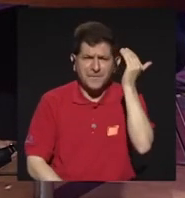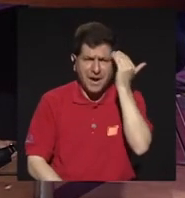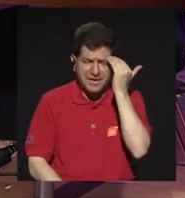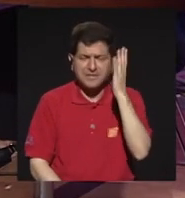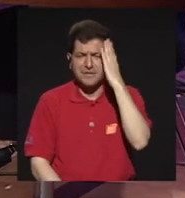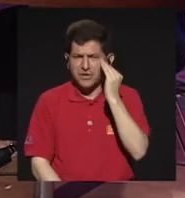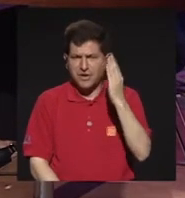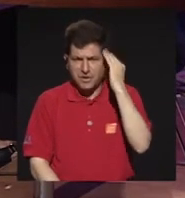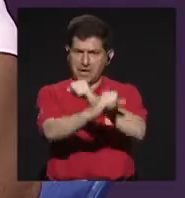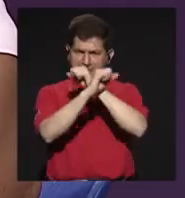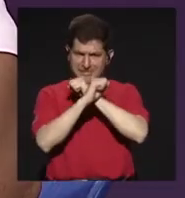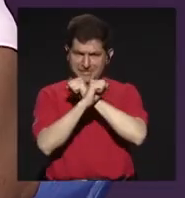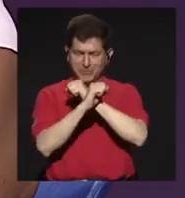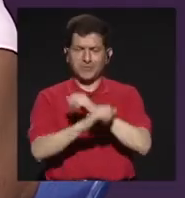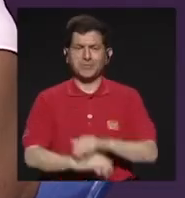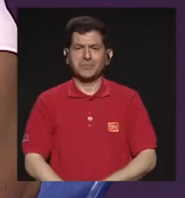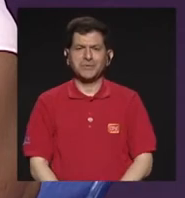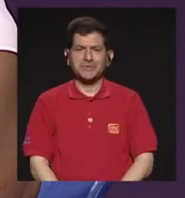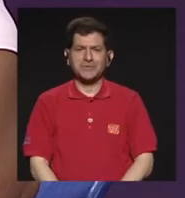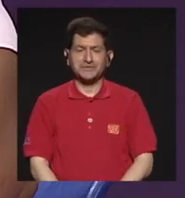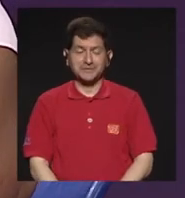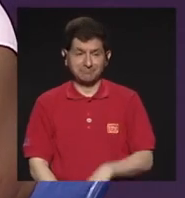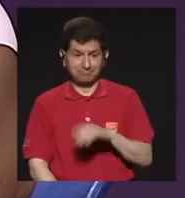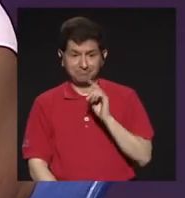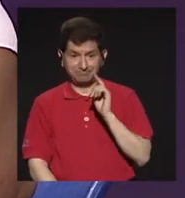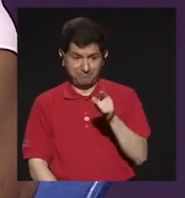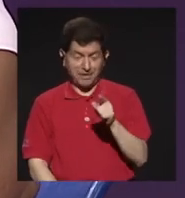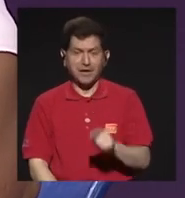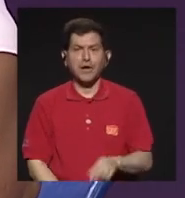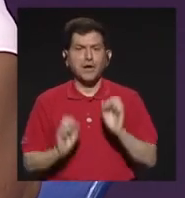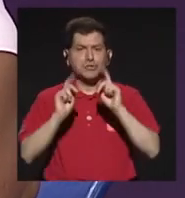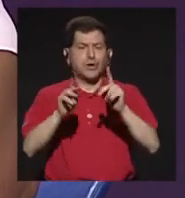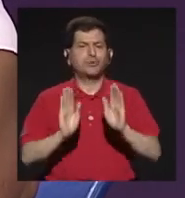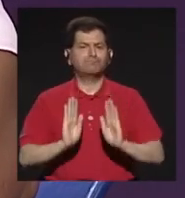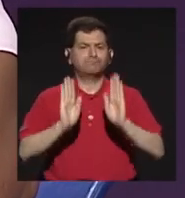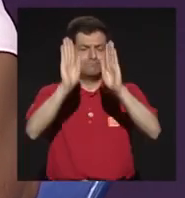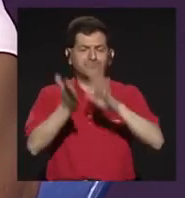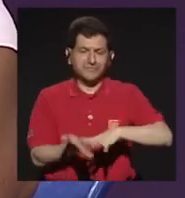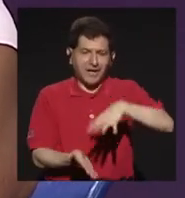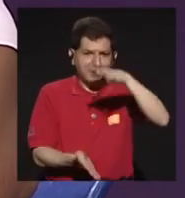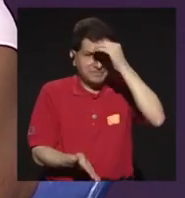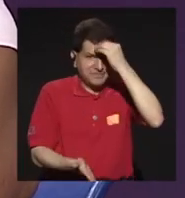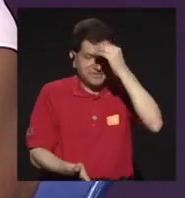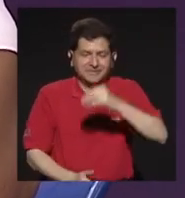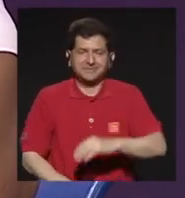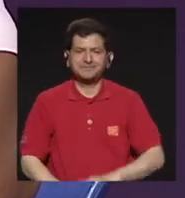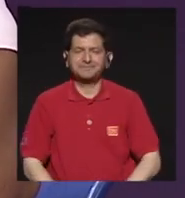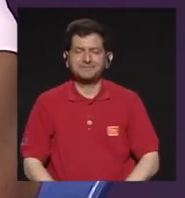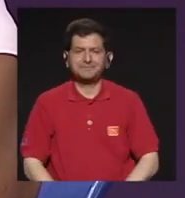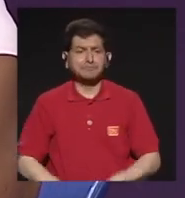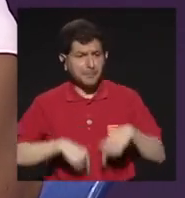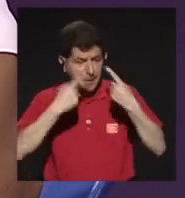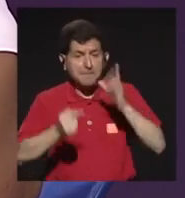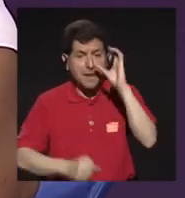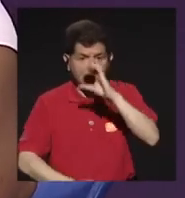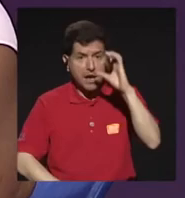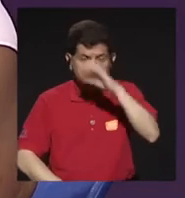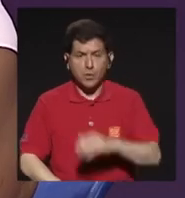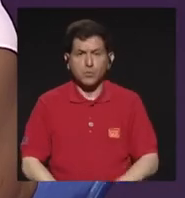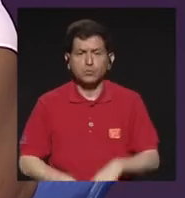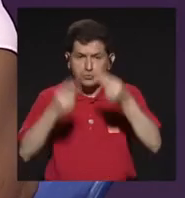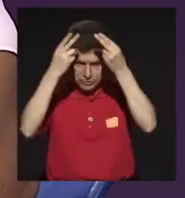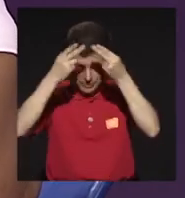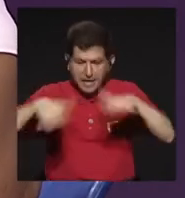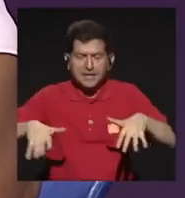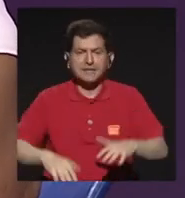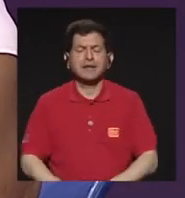su experiencia. Estoy segura que ha sido una gran oportunidad de aprendizaje. Vaya, busque en